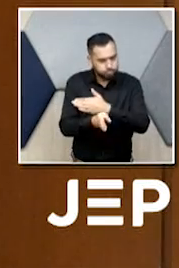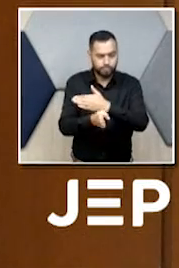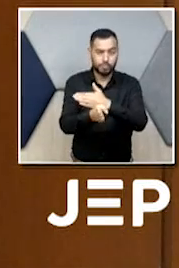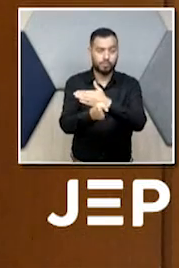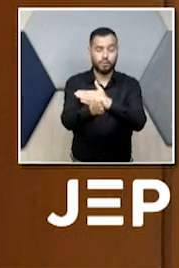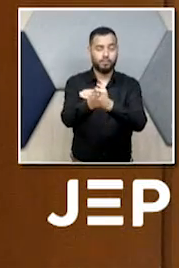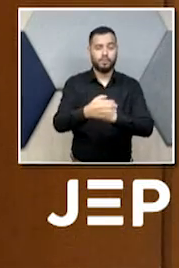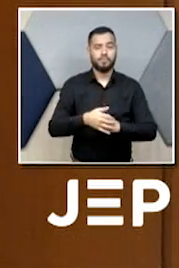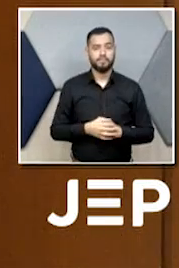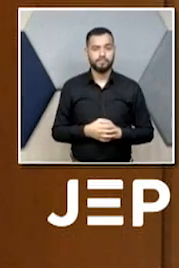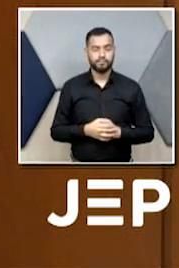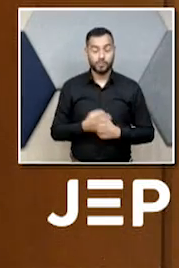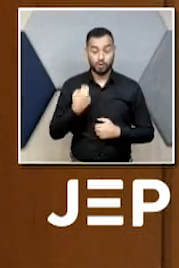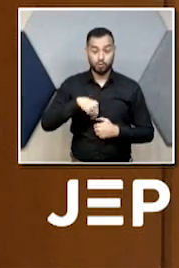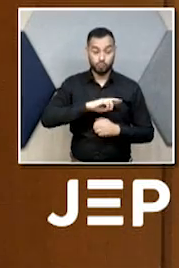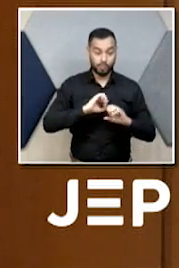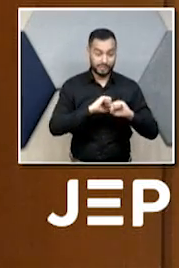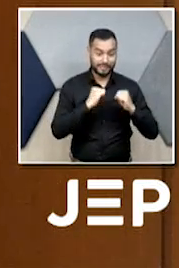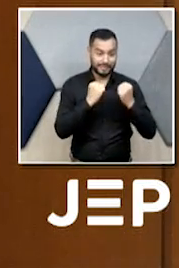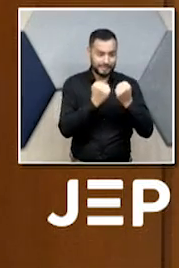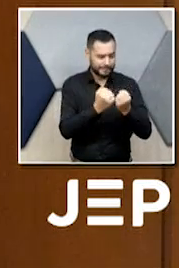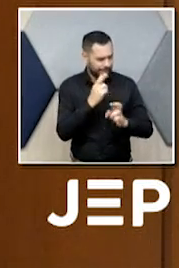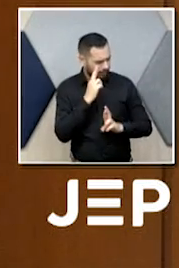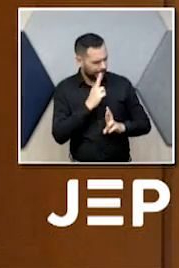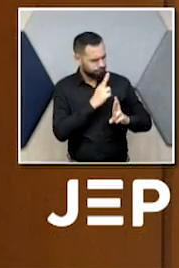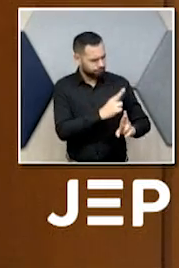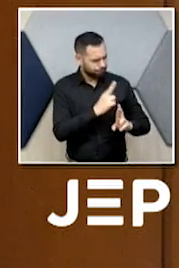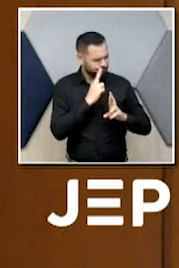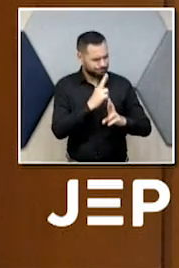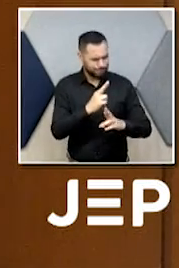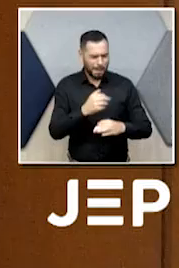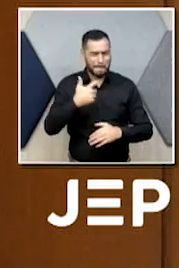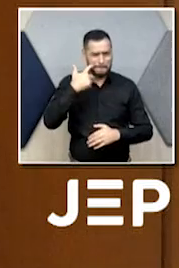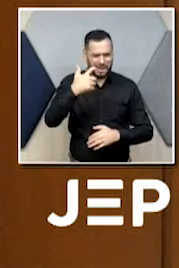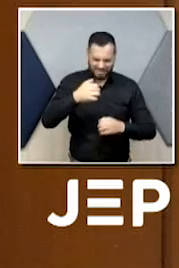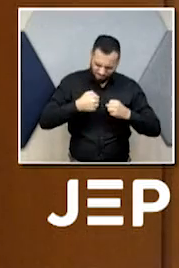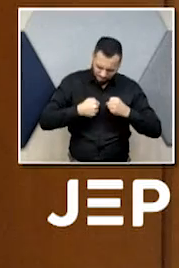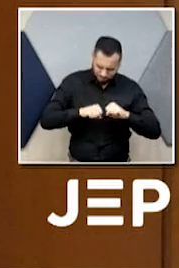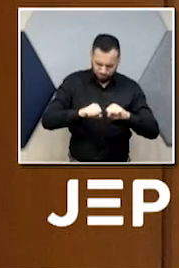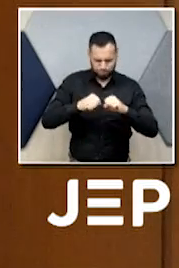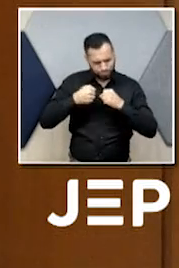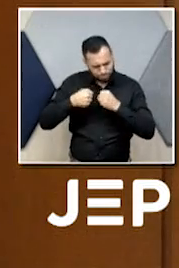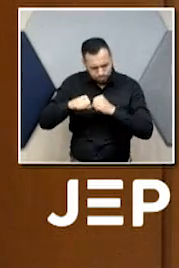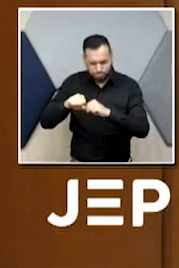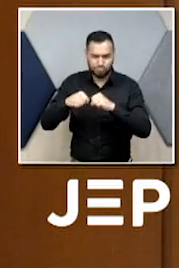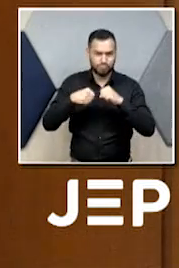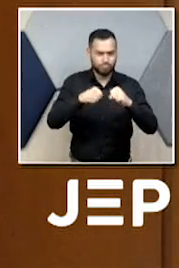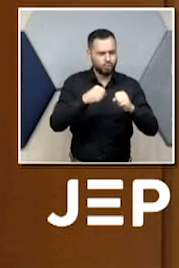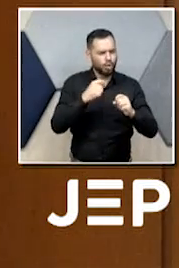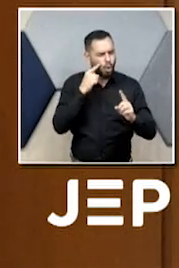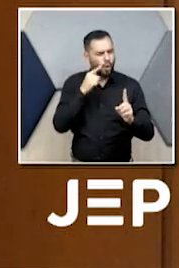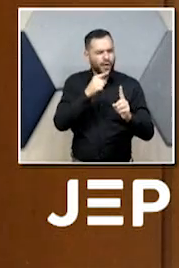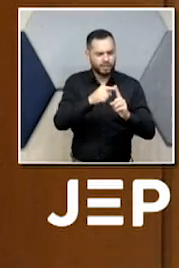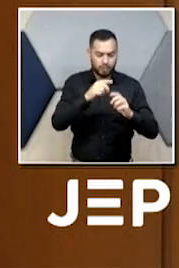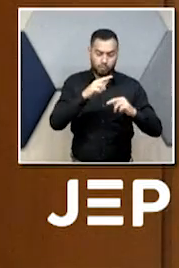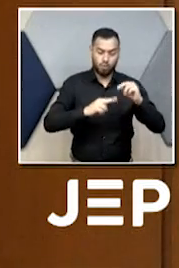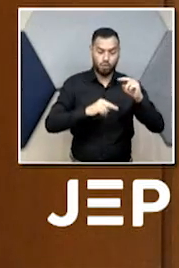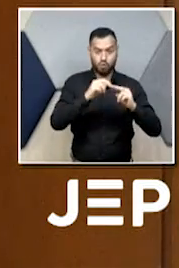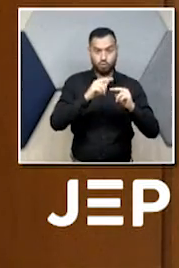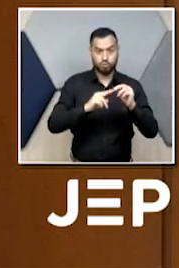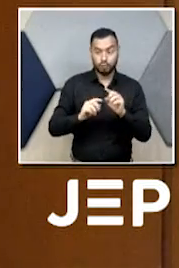Nuestra sala de reconocimiento ha realizado grandes esfuerzos para construir primero las herramientas que